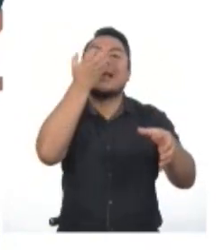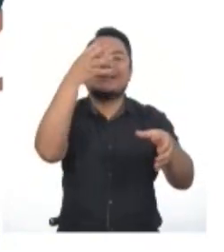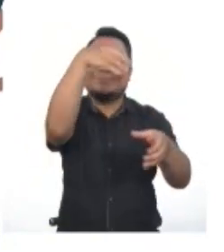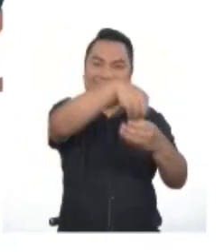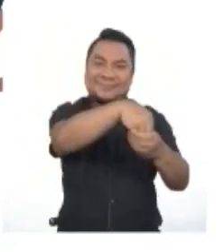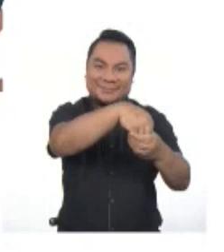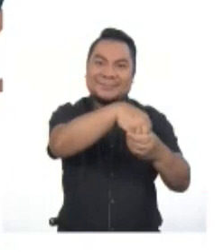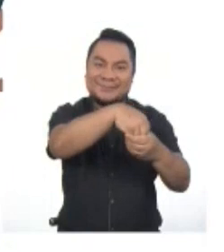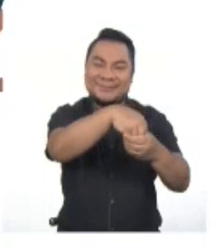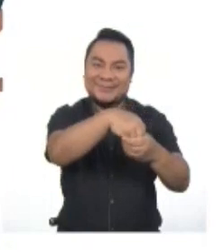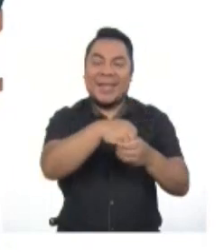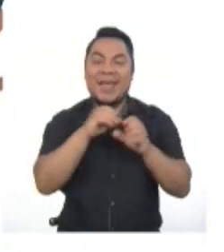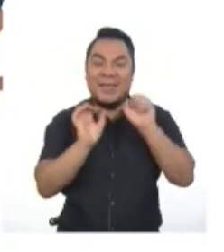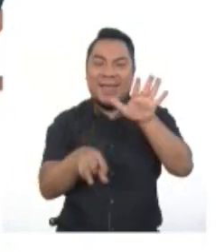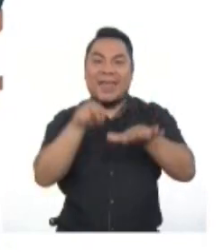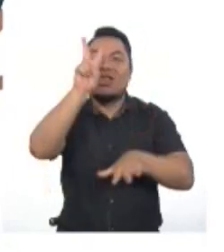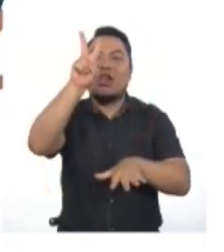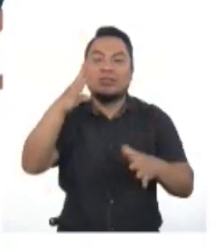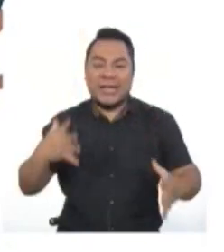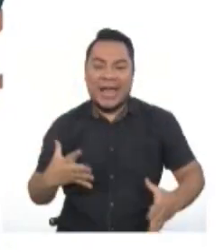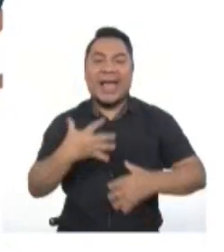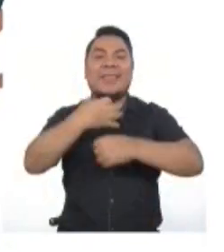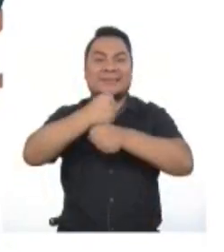decir, 12 canastas.